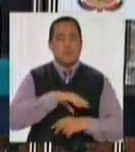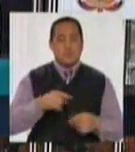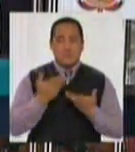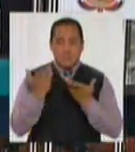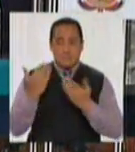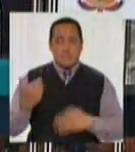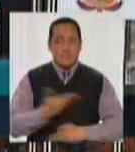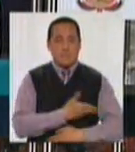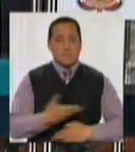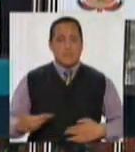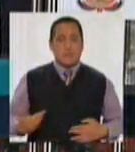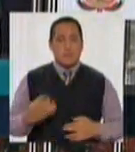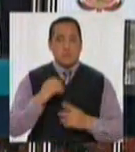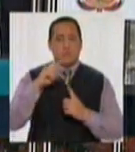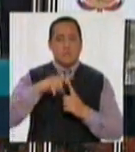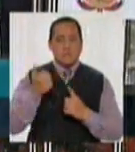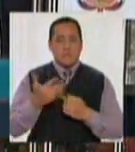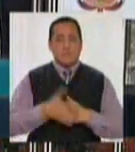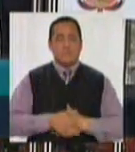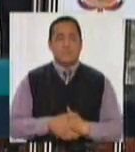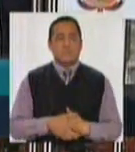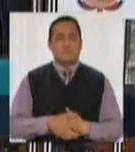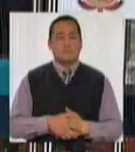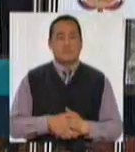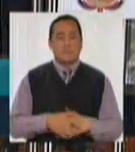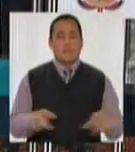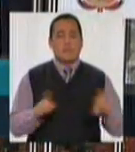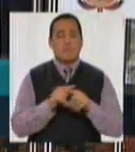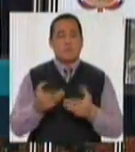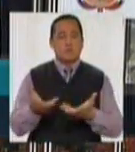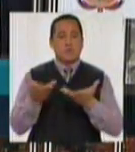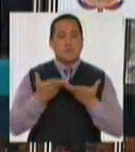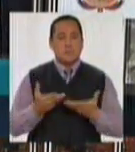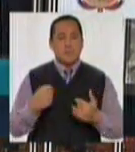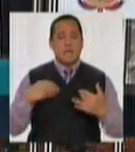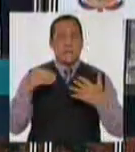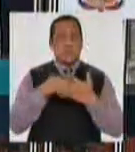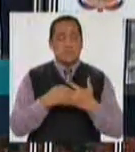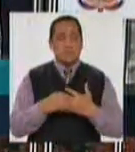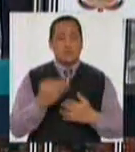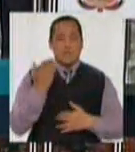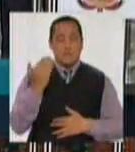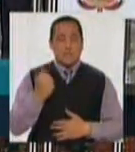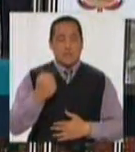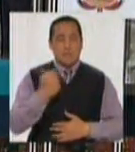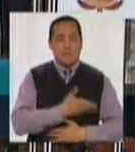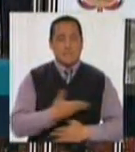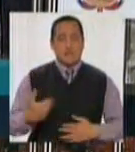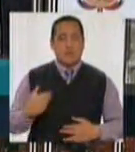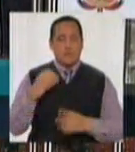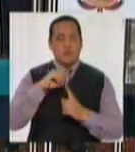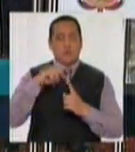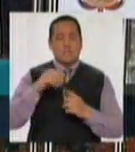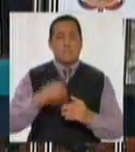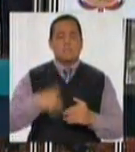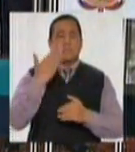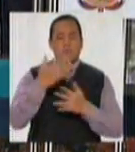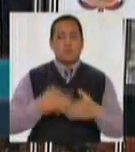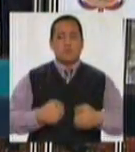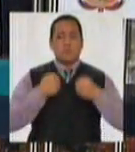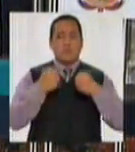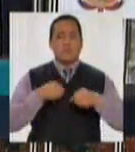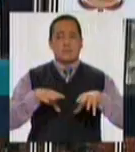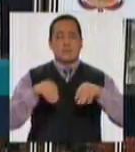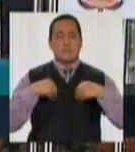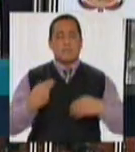presidente Humala? Yo recibí a la primera dama Nadine después de su toma de